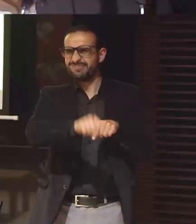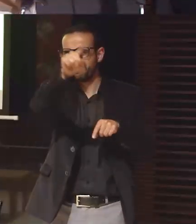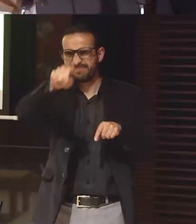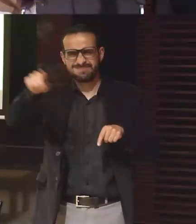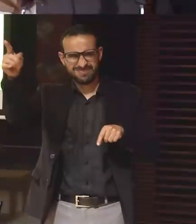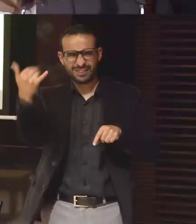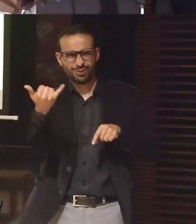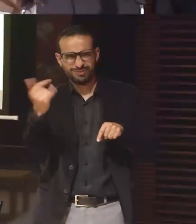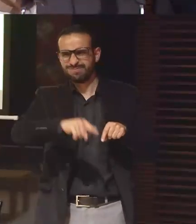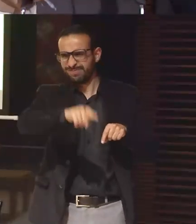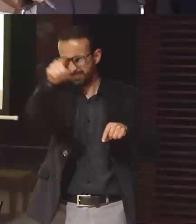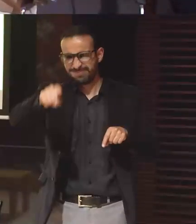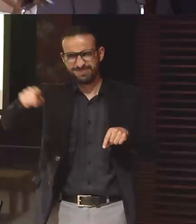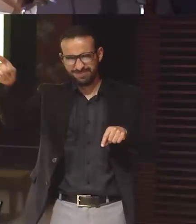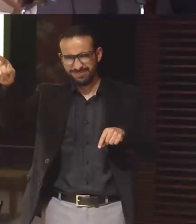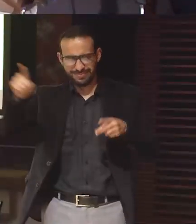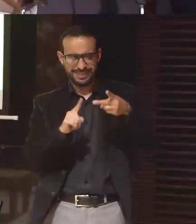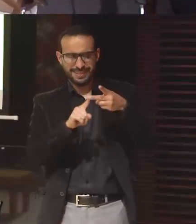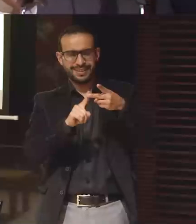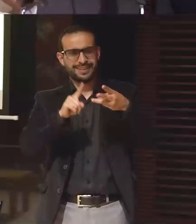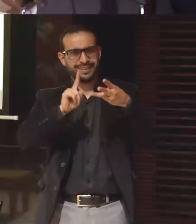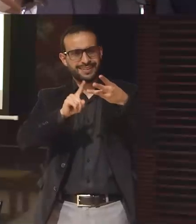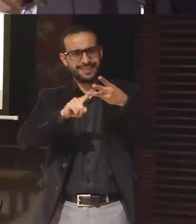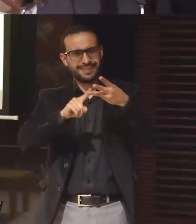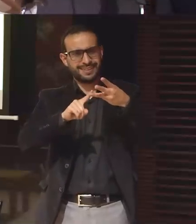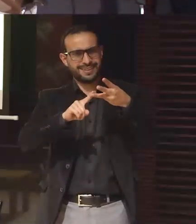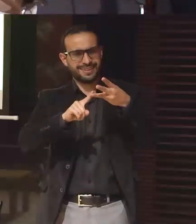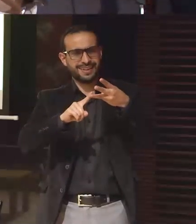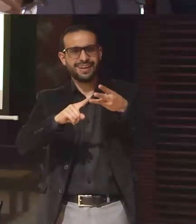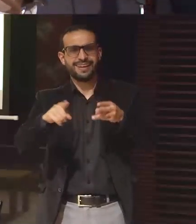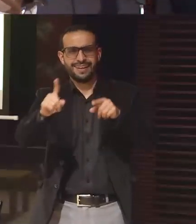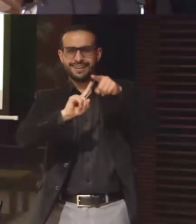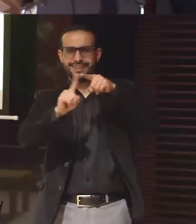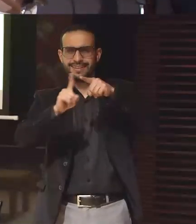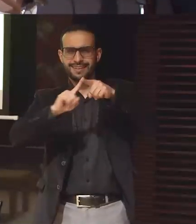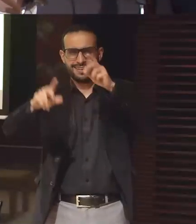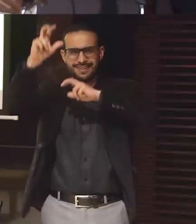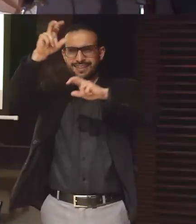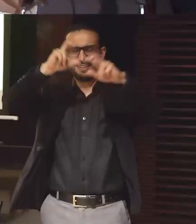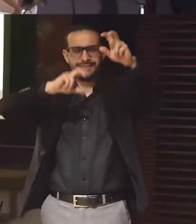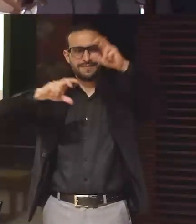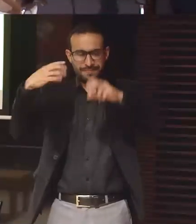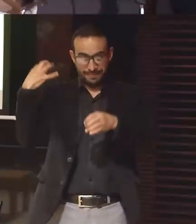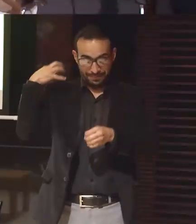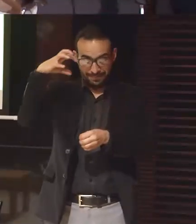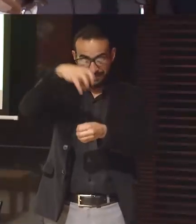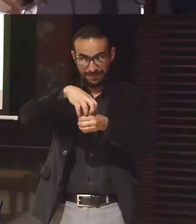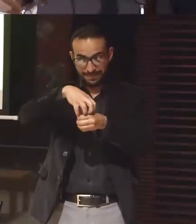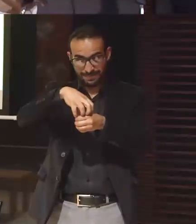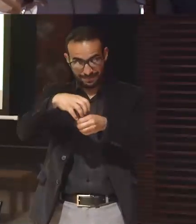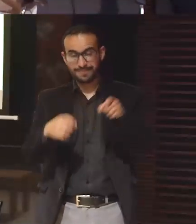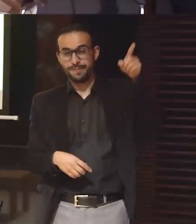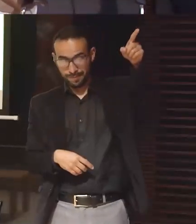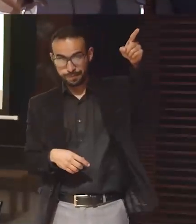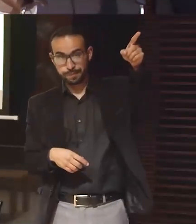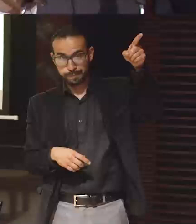capilaridad a todos los barrios del sistema, y el Transmicable, que hoy en día está en Ciudad Bolívar, pero estamos construyendo